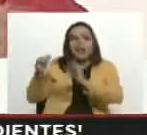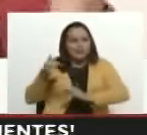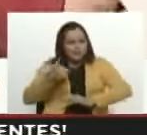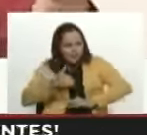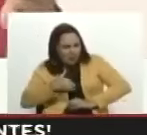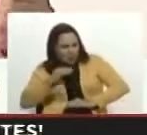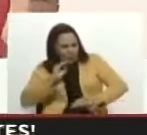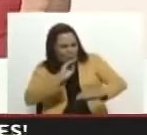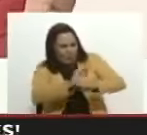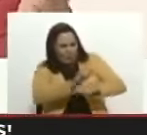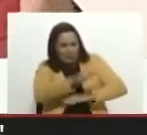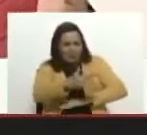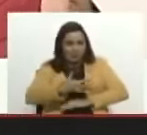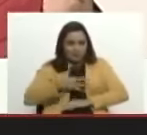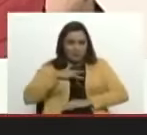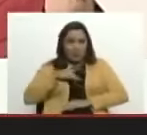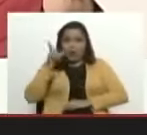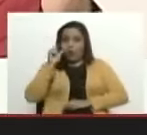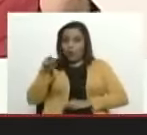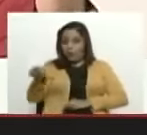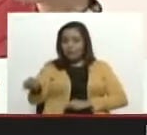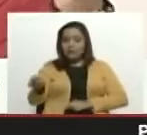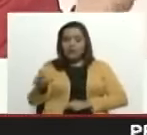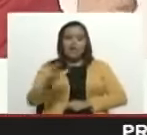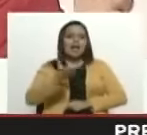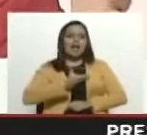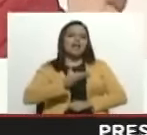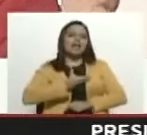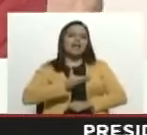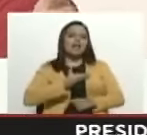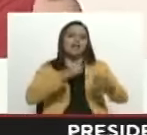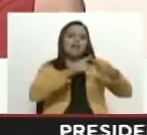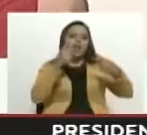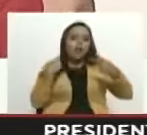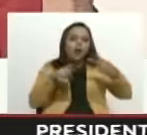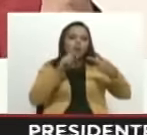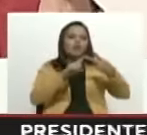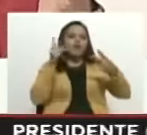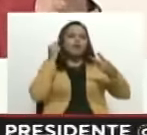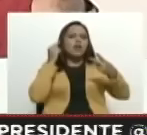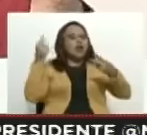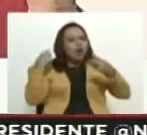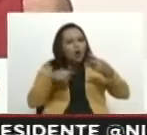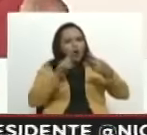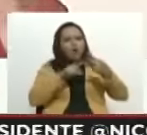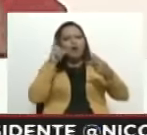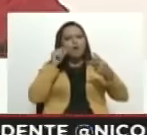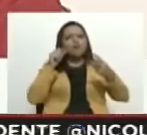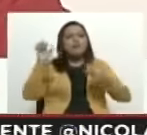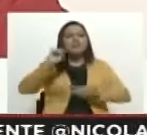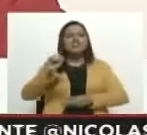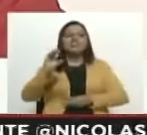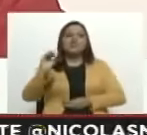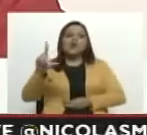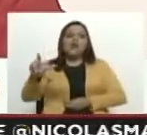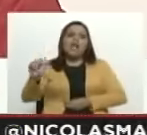yo cuido. Este señor alcalde, esta señora y este señor Solano no respetan a los que fueron a votar,